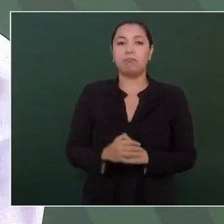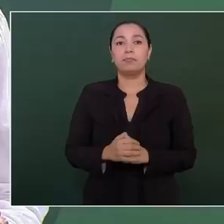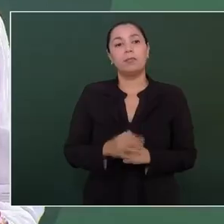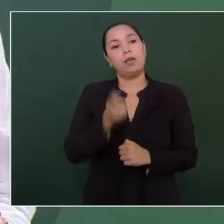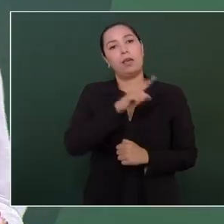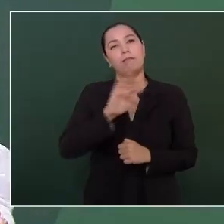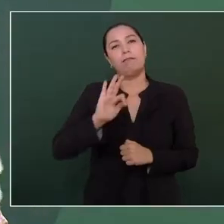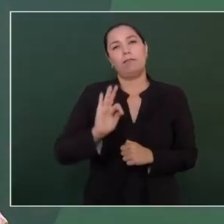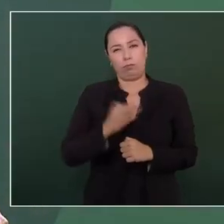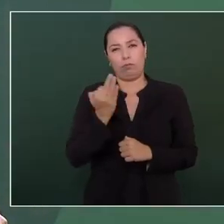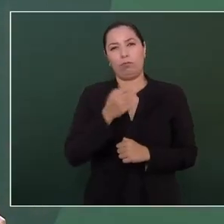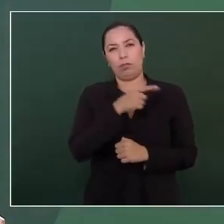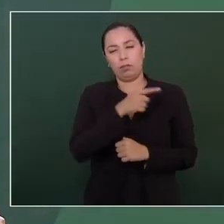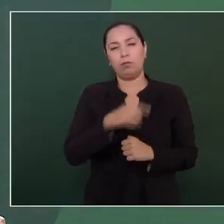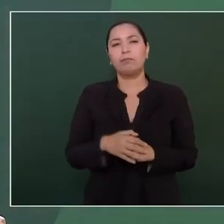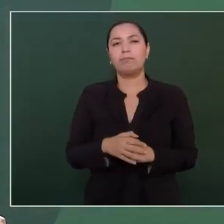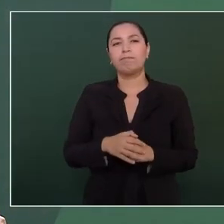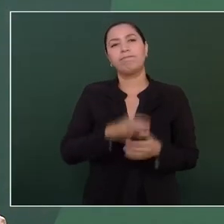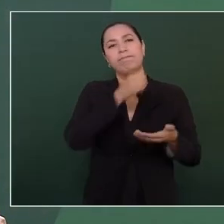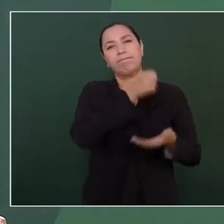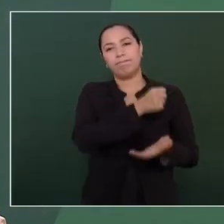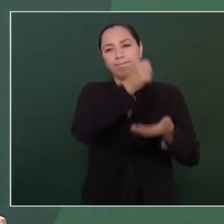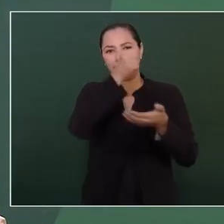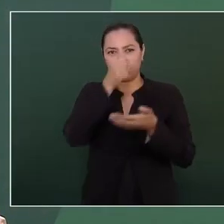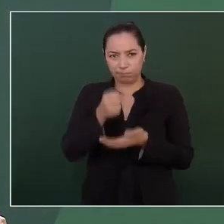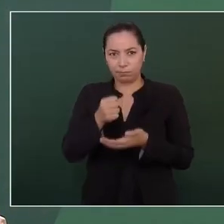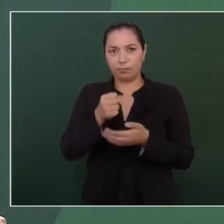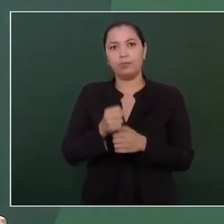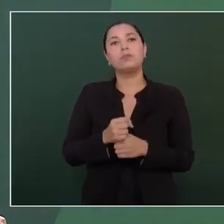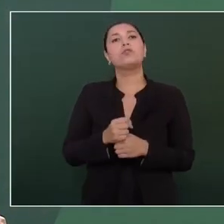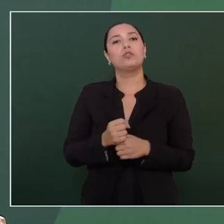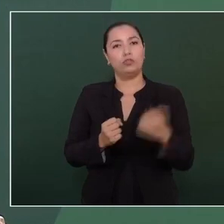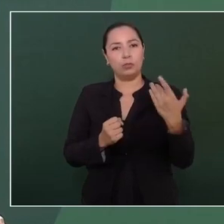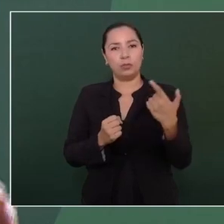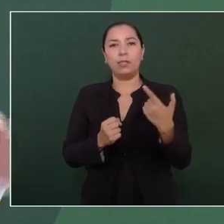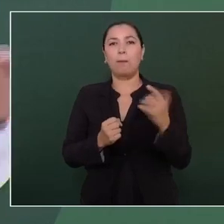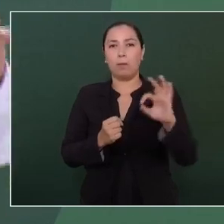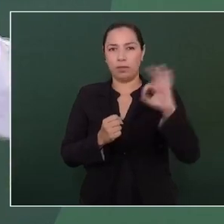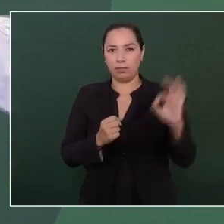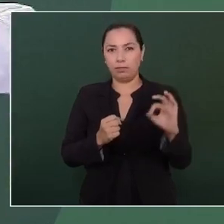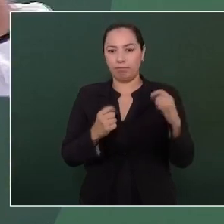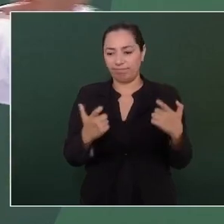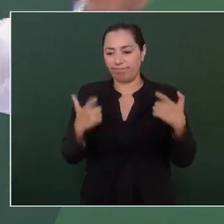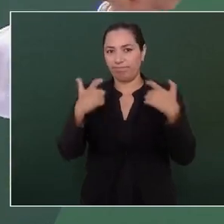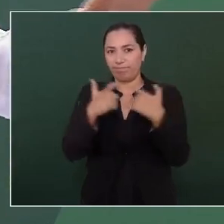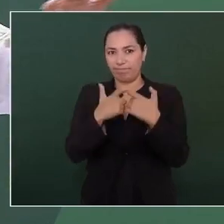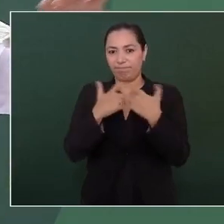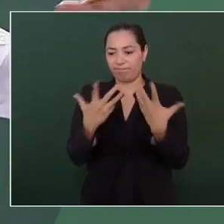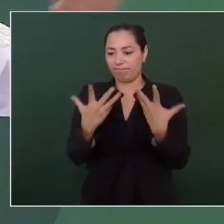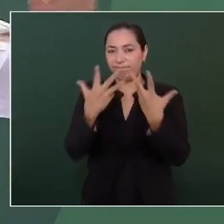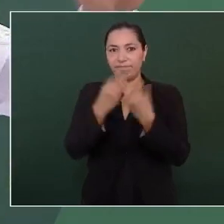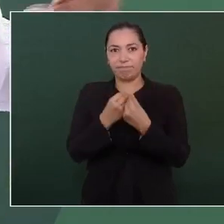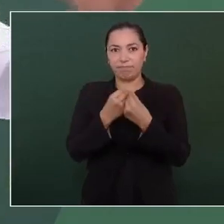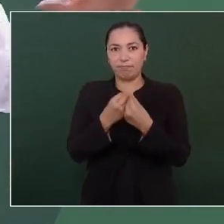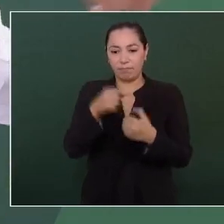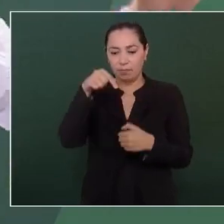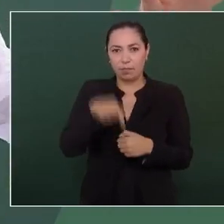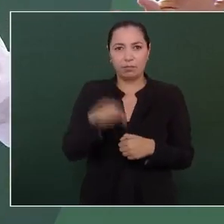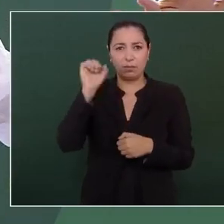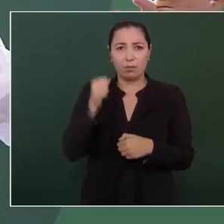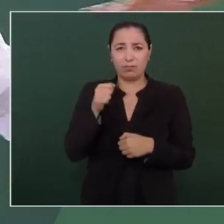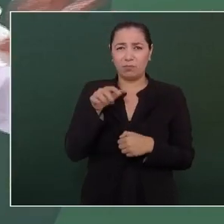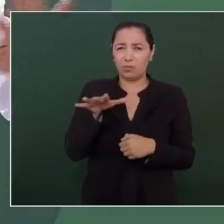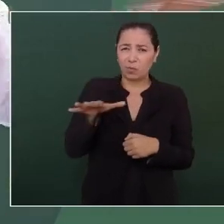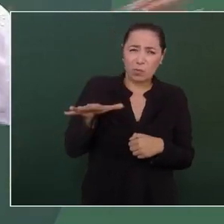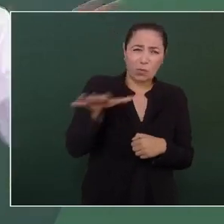federación va a contribuir con otro 50%, y en Sinaloa todos los